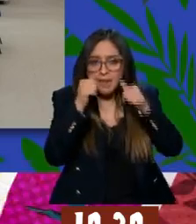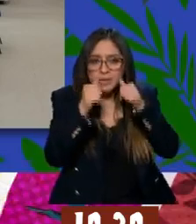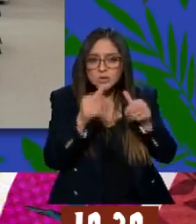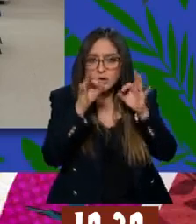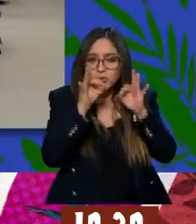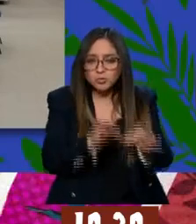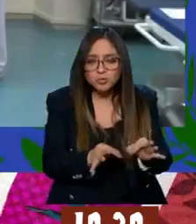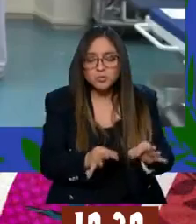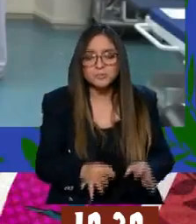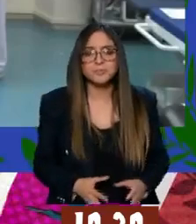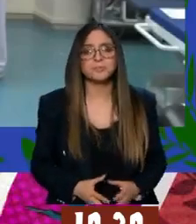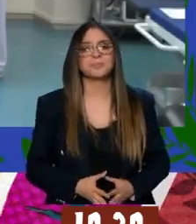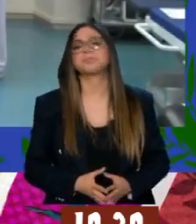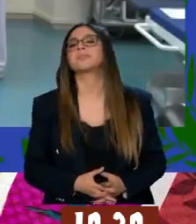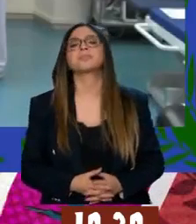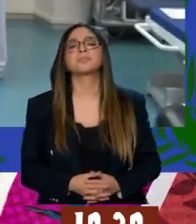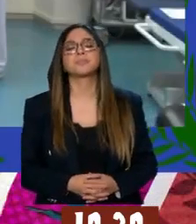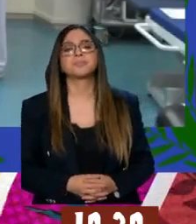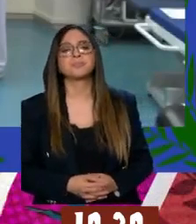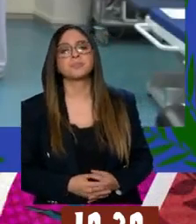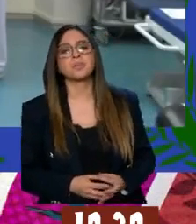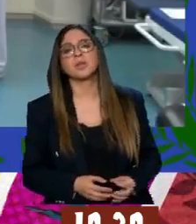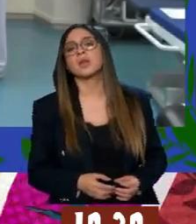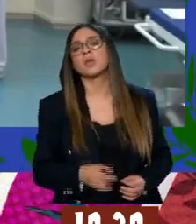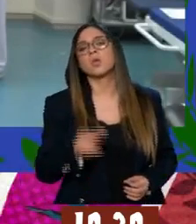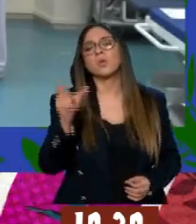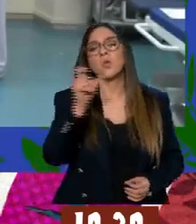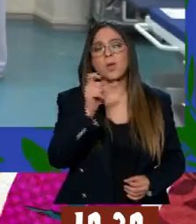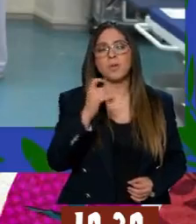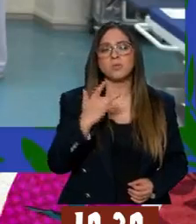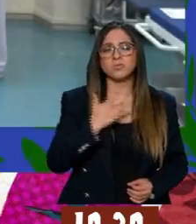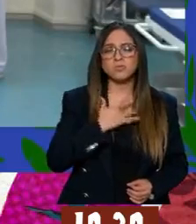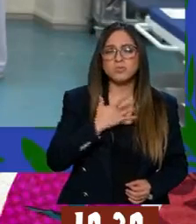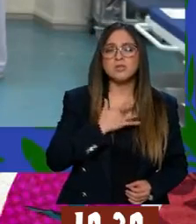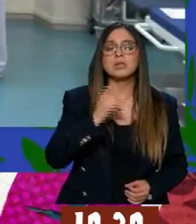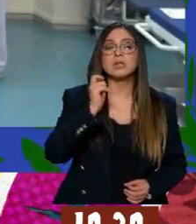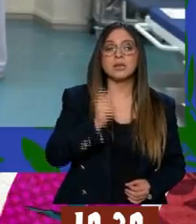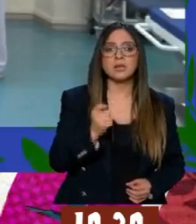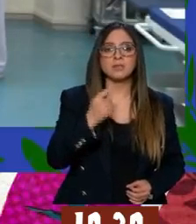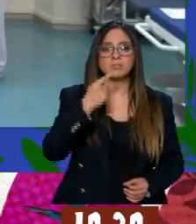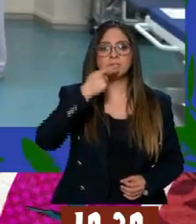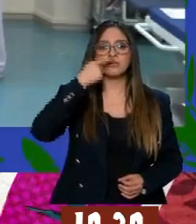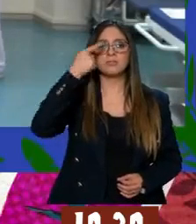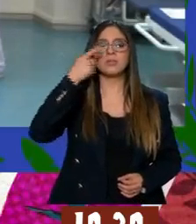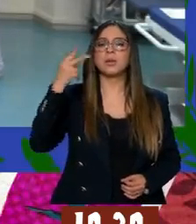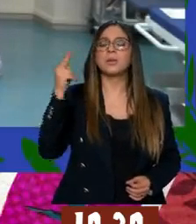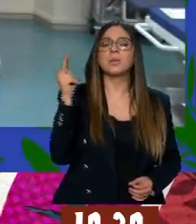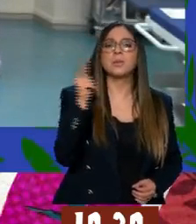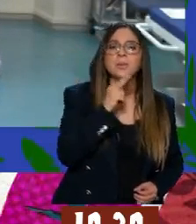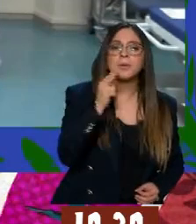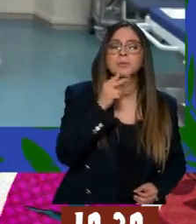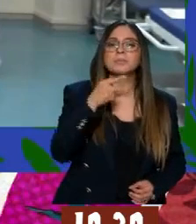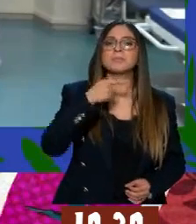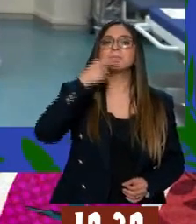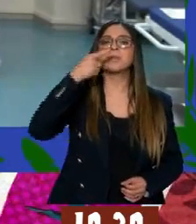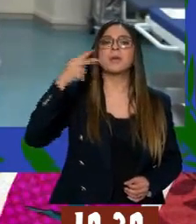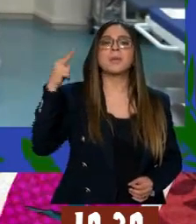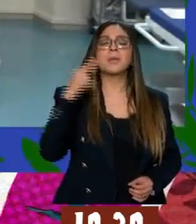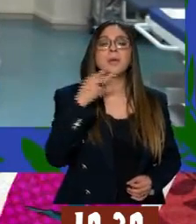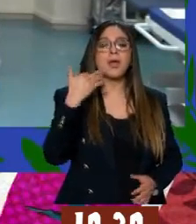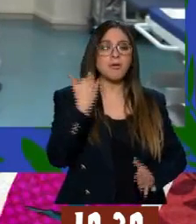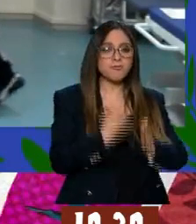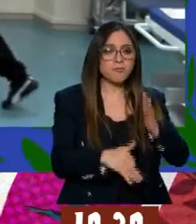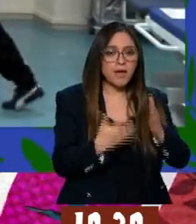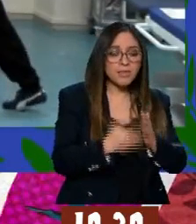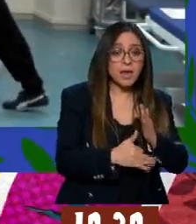Claro que sí. Bueno, pues un síntoma muy común es, por ejemplo, la falta de aire, ¿no? Hay muchas causas de falta de aire, pero bueno, cuando se